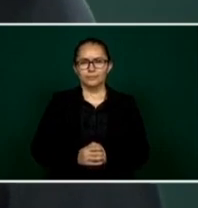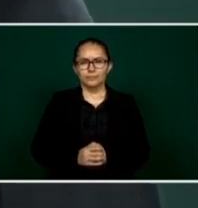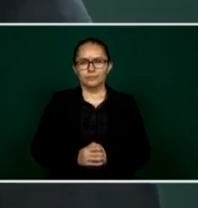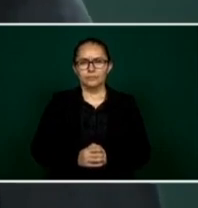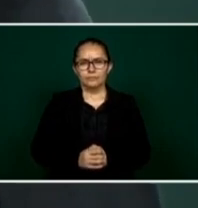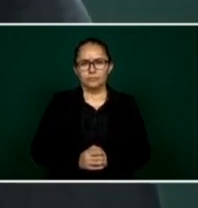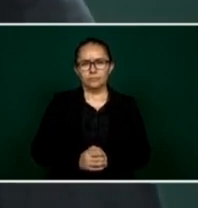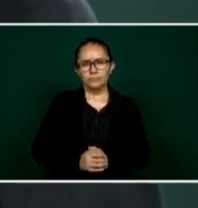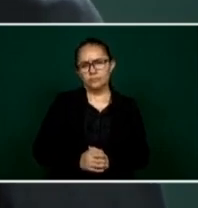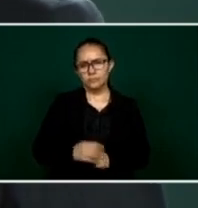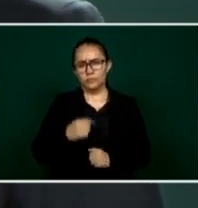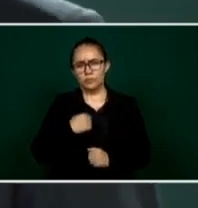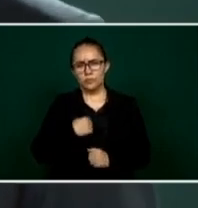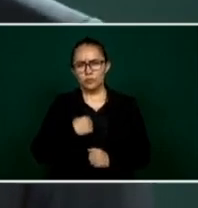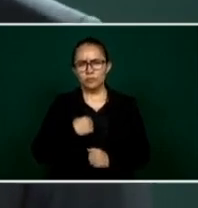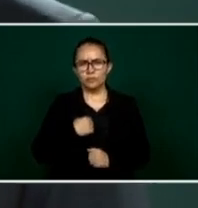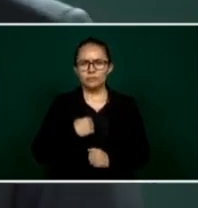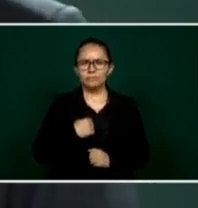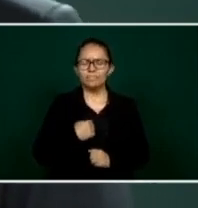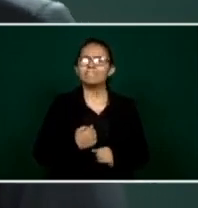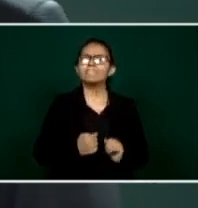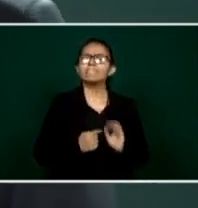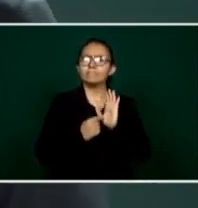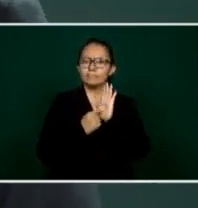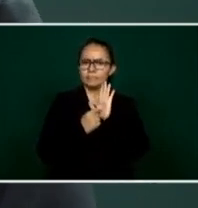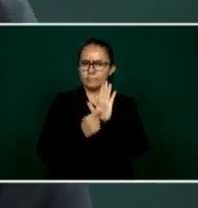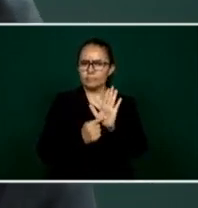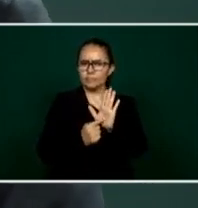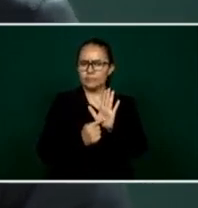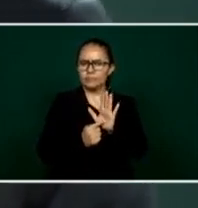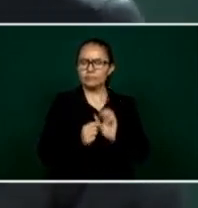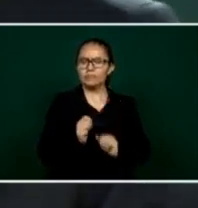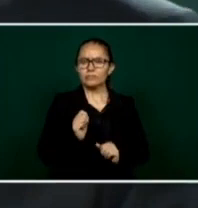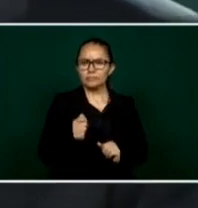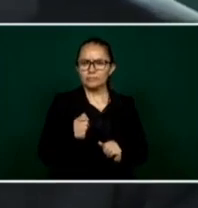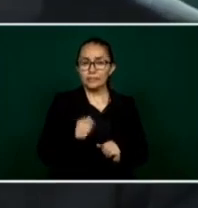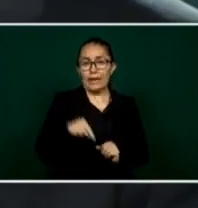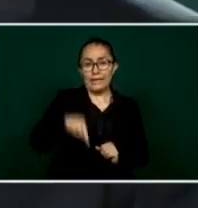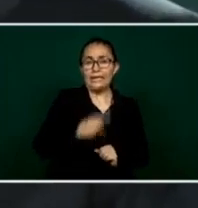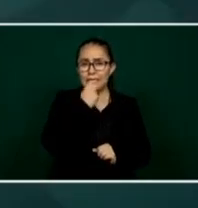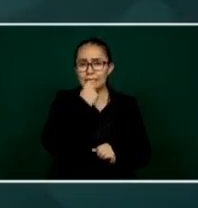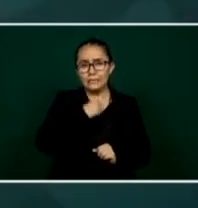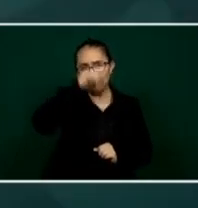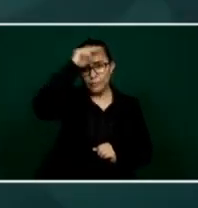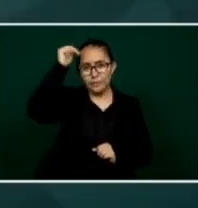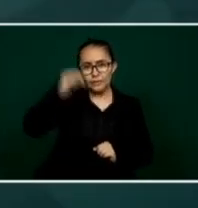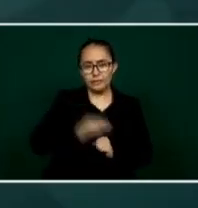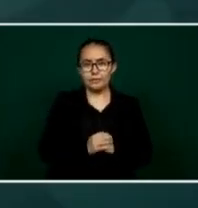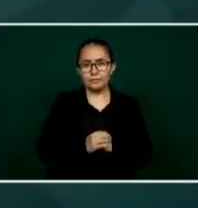lo que tengo que subrayar desde Tepic,